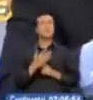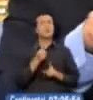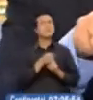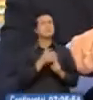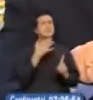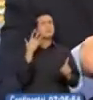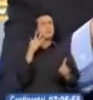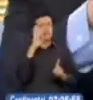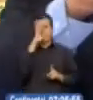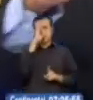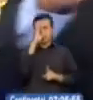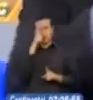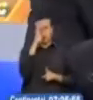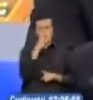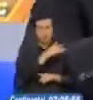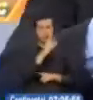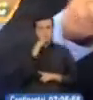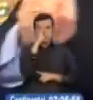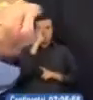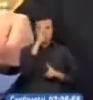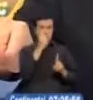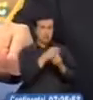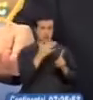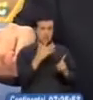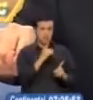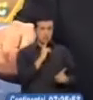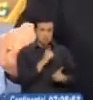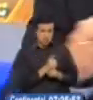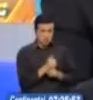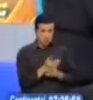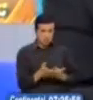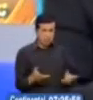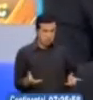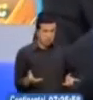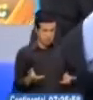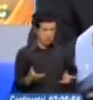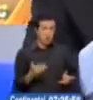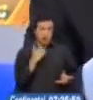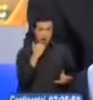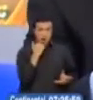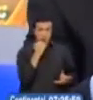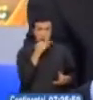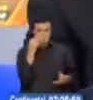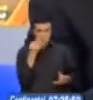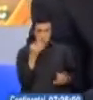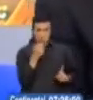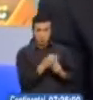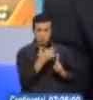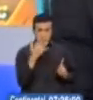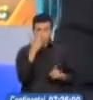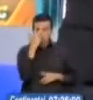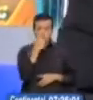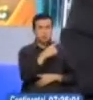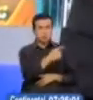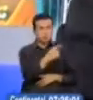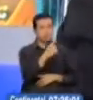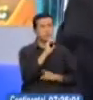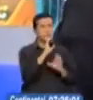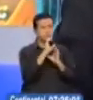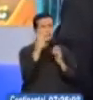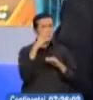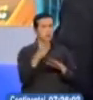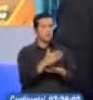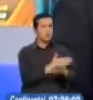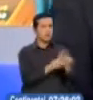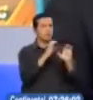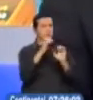lo ideológico en estos indicadores? Tiene una real incidencia, porque contigo he hablado algunas